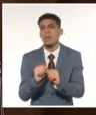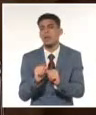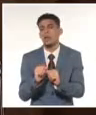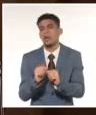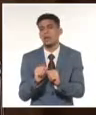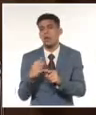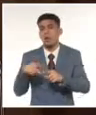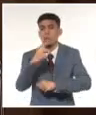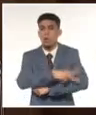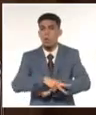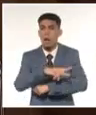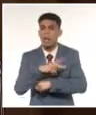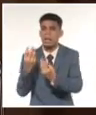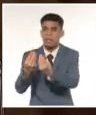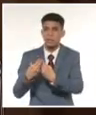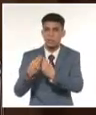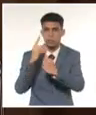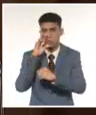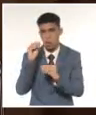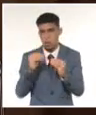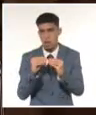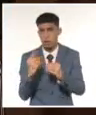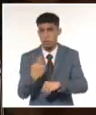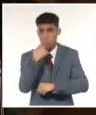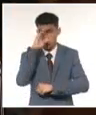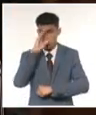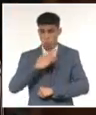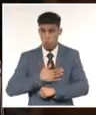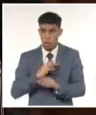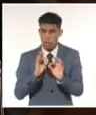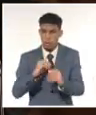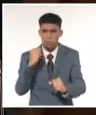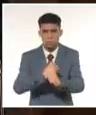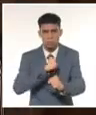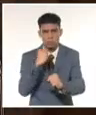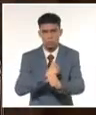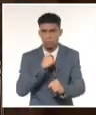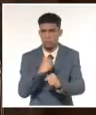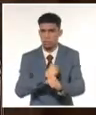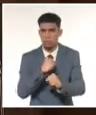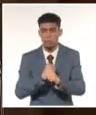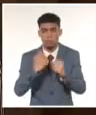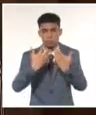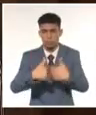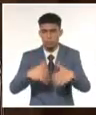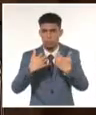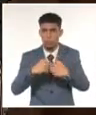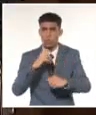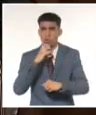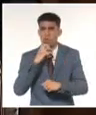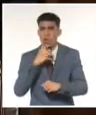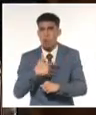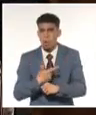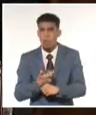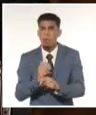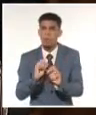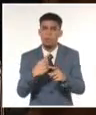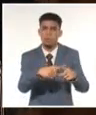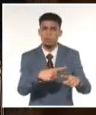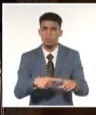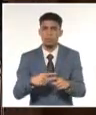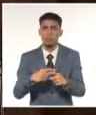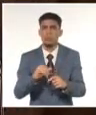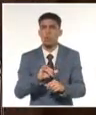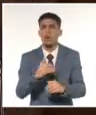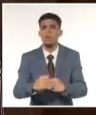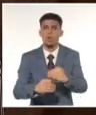hacerlo solo con lo estrictamente necesario, como lo son las materias primas y los insumos para nuestros procesos productivos y